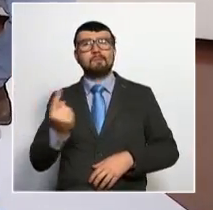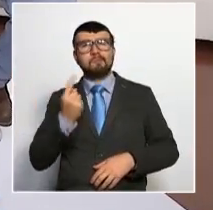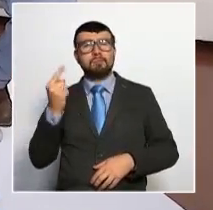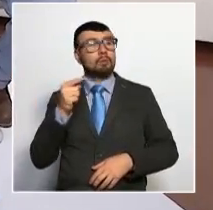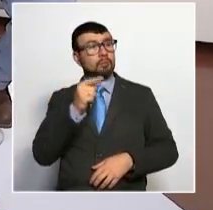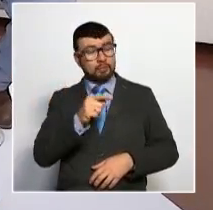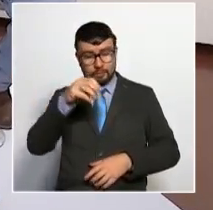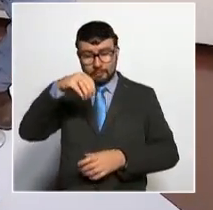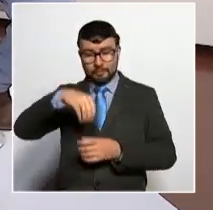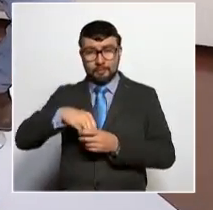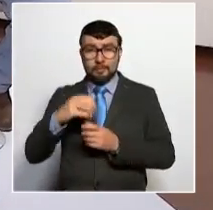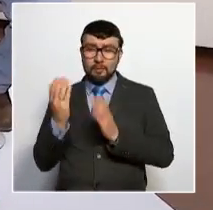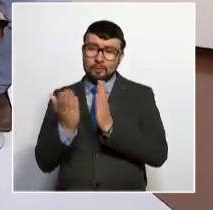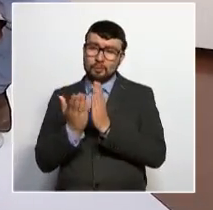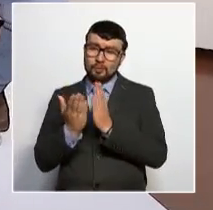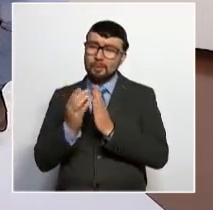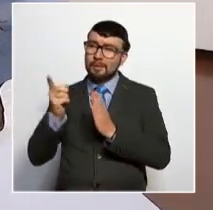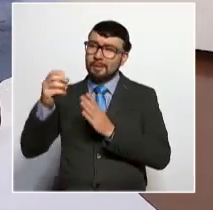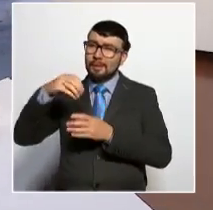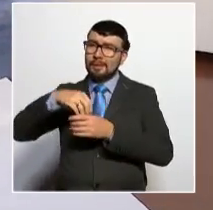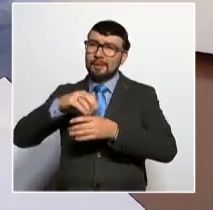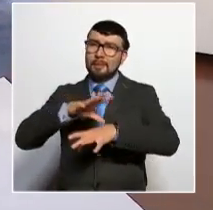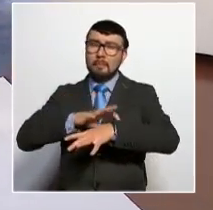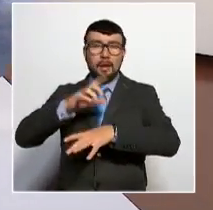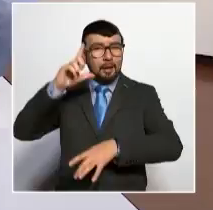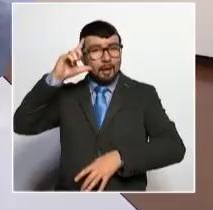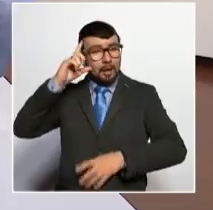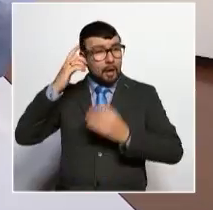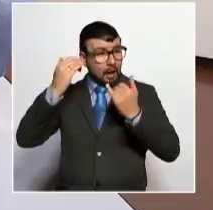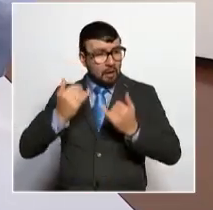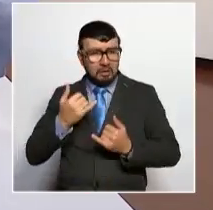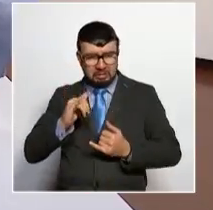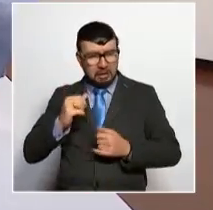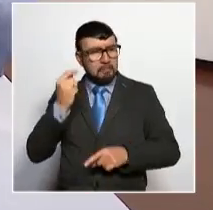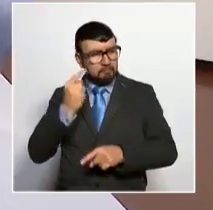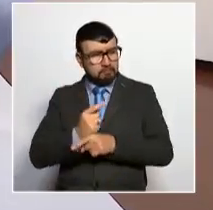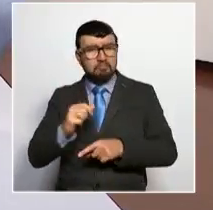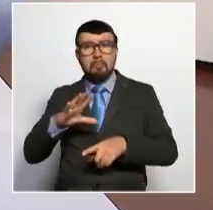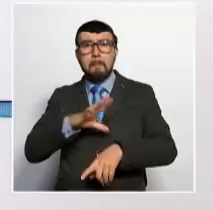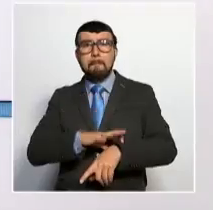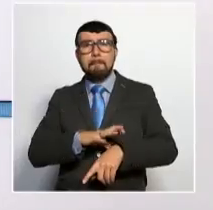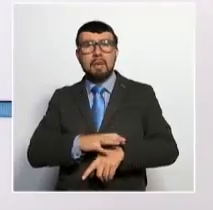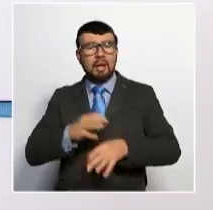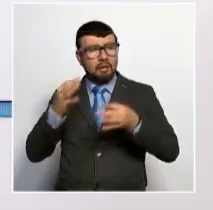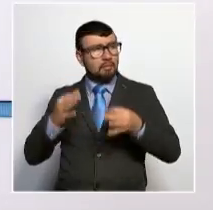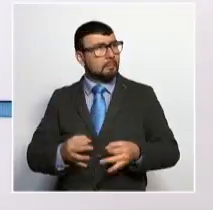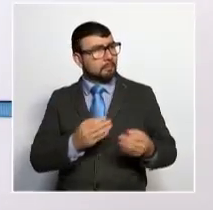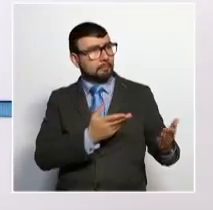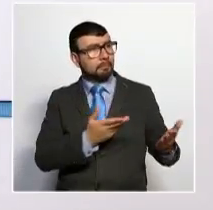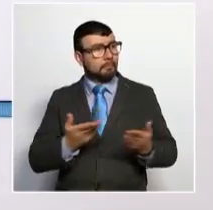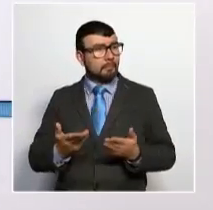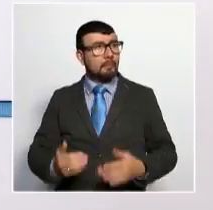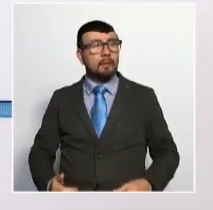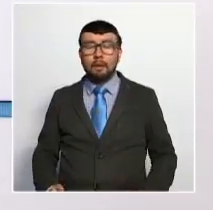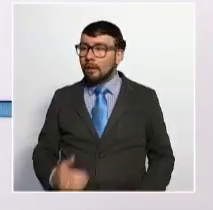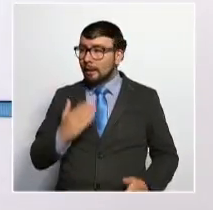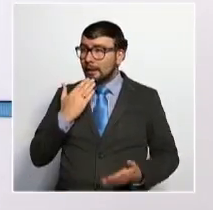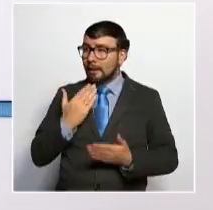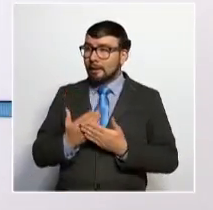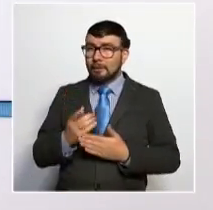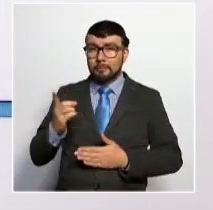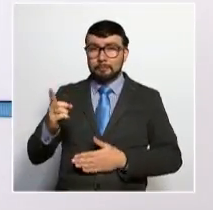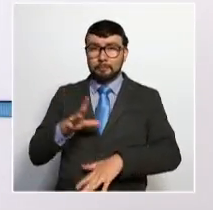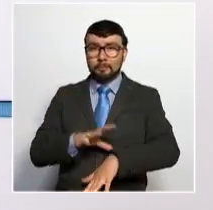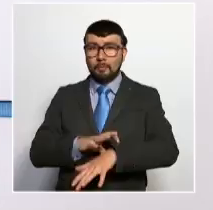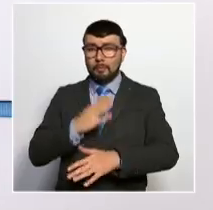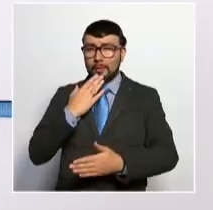la residencia de ginecología y ahora que ejerce la especialidad. Bienvenida. Muchas gracias de nuevo, doctor.